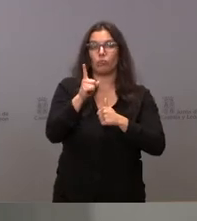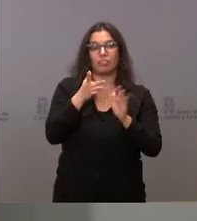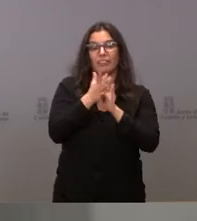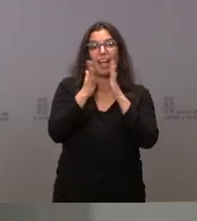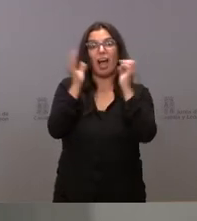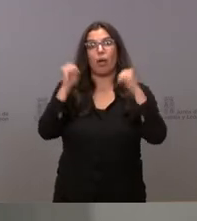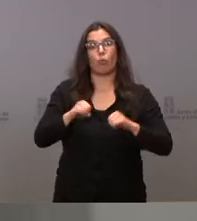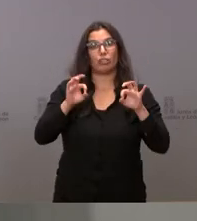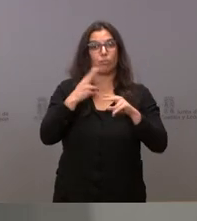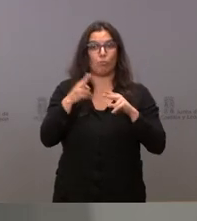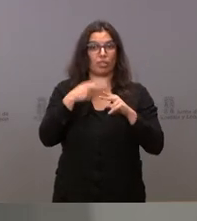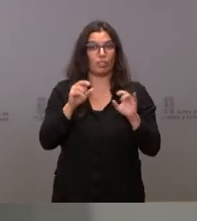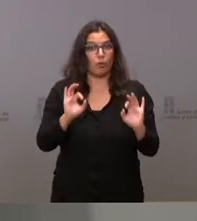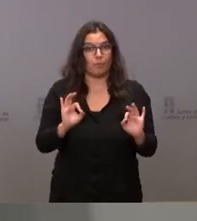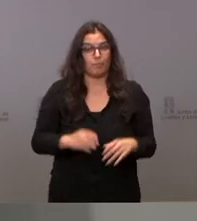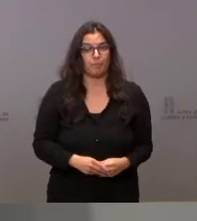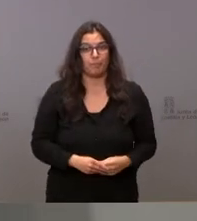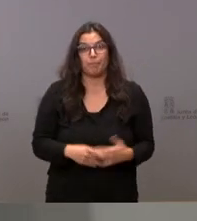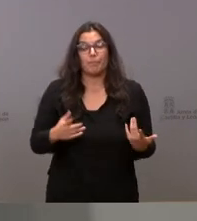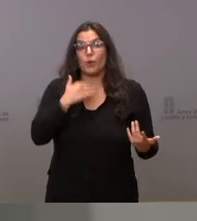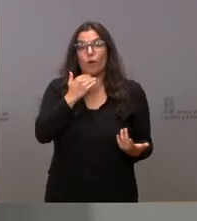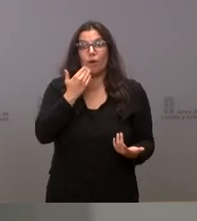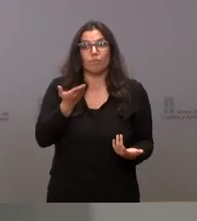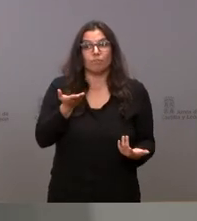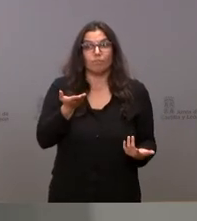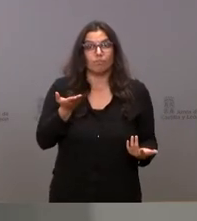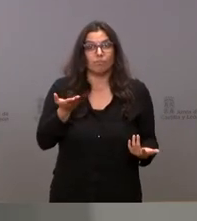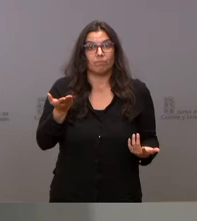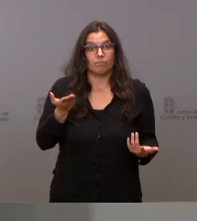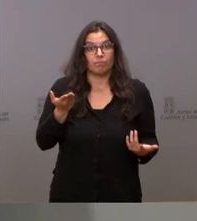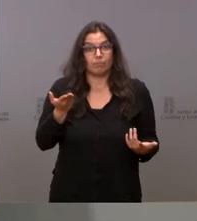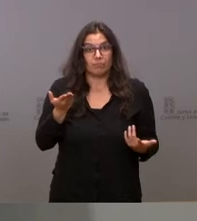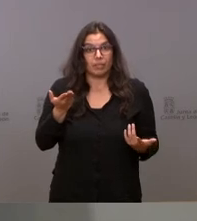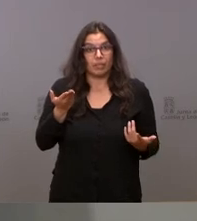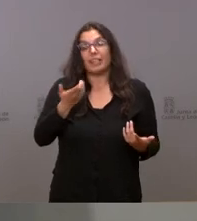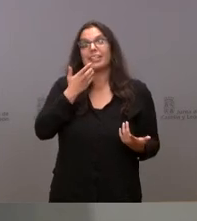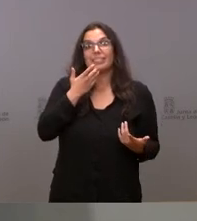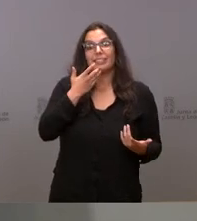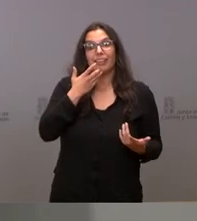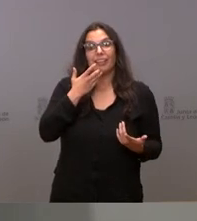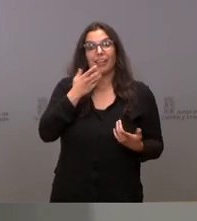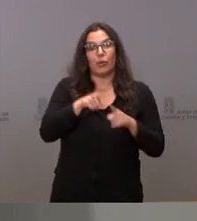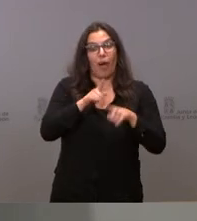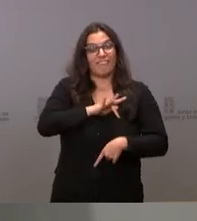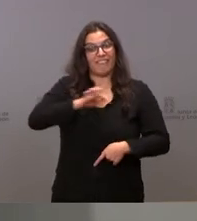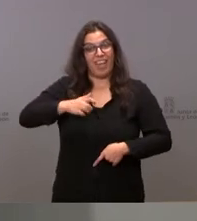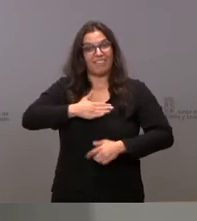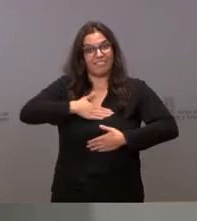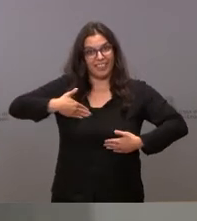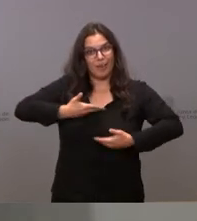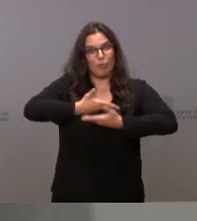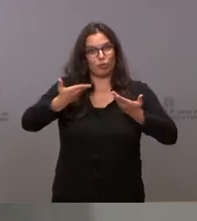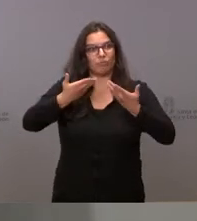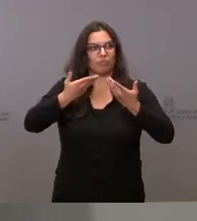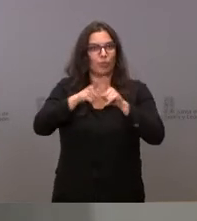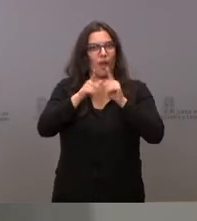acuerdos políticos. Esto es una cosa que es la que hacemos quienes creemos en los acuerdos. Yo voy a